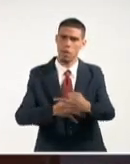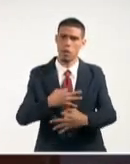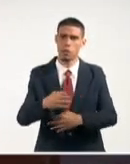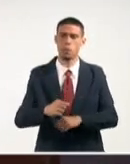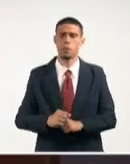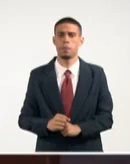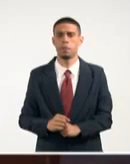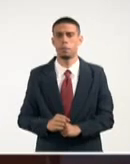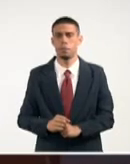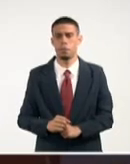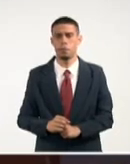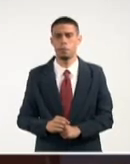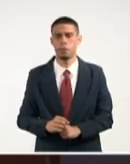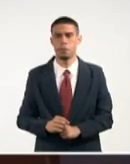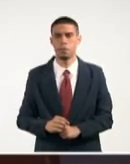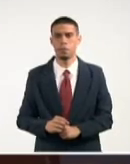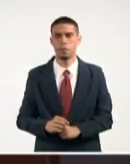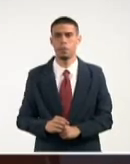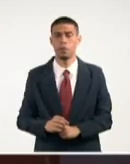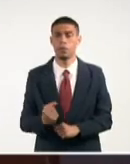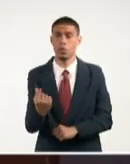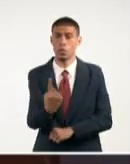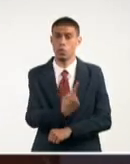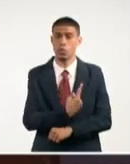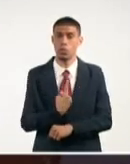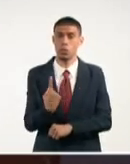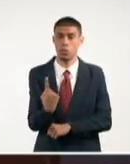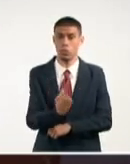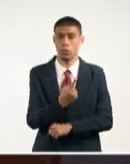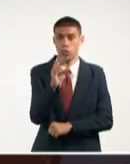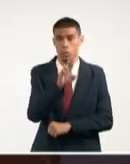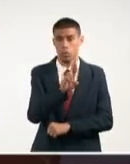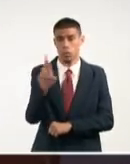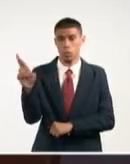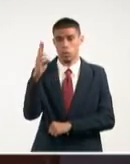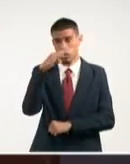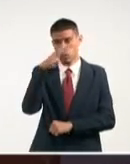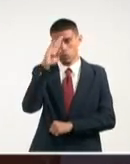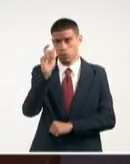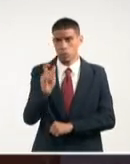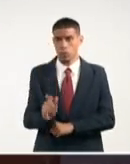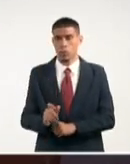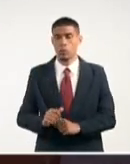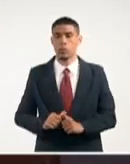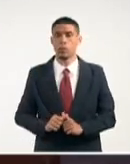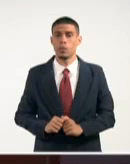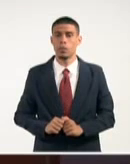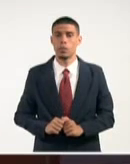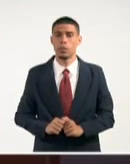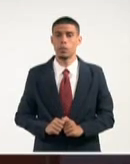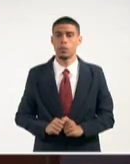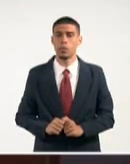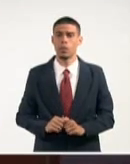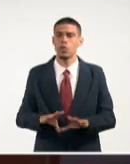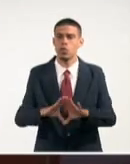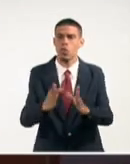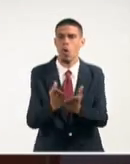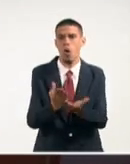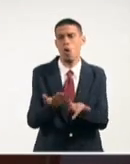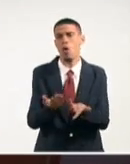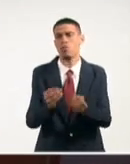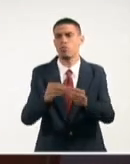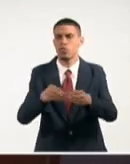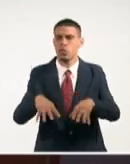Cito: a nosotros, los revolucionarios cubanos, las dificultades no